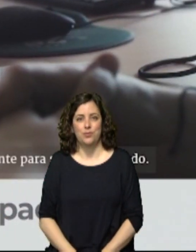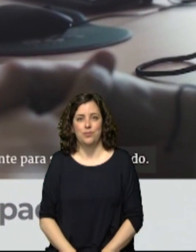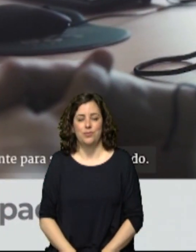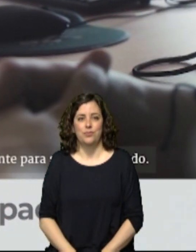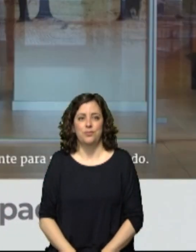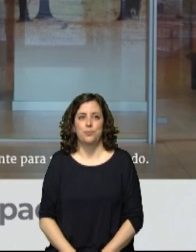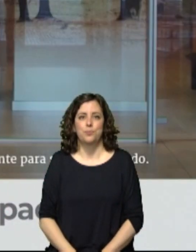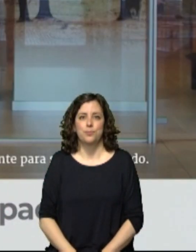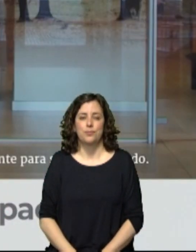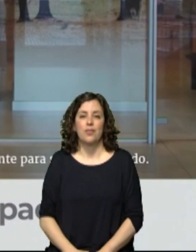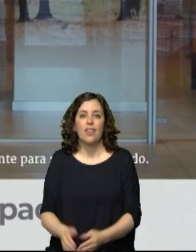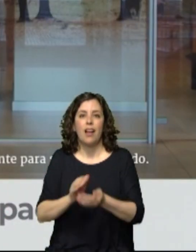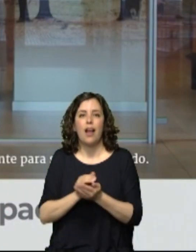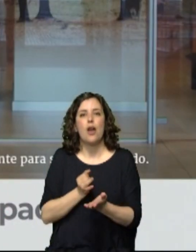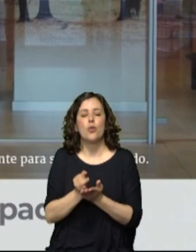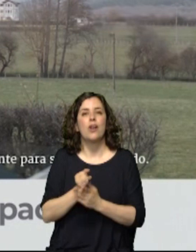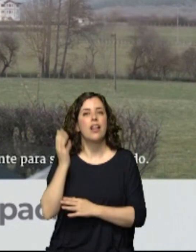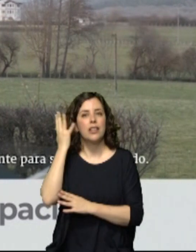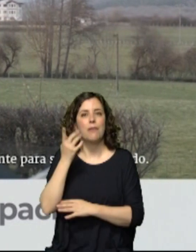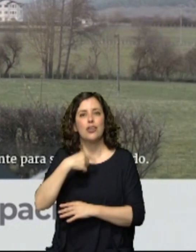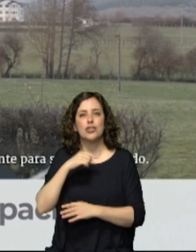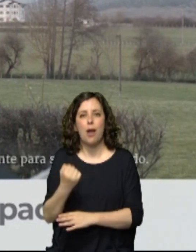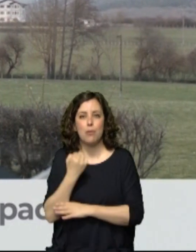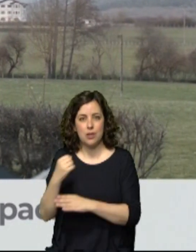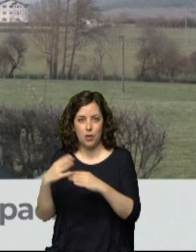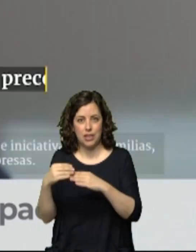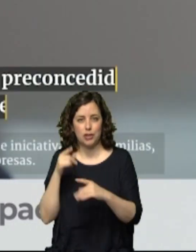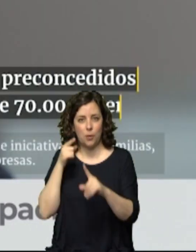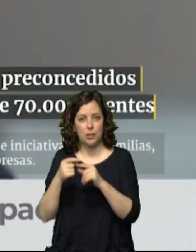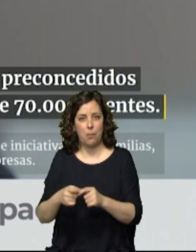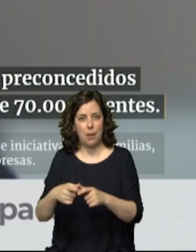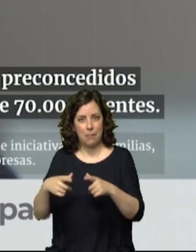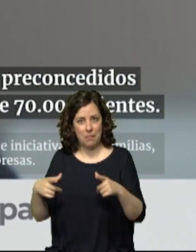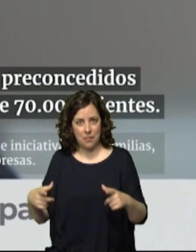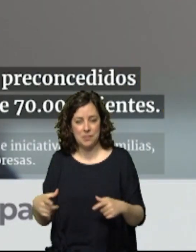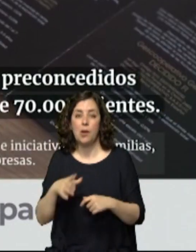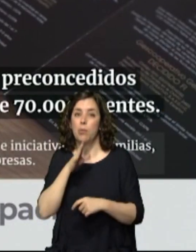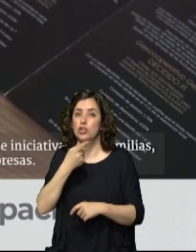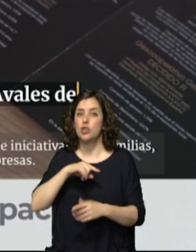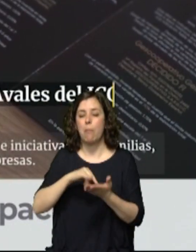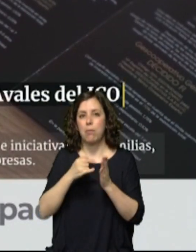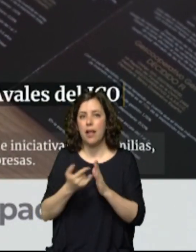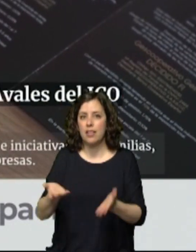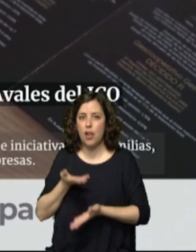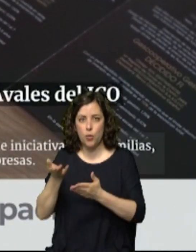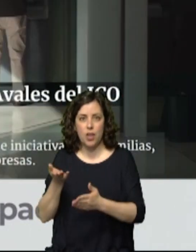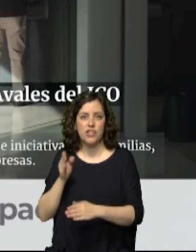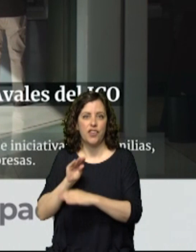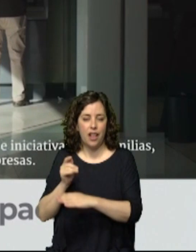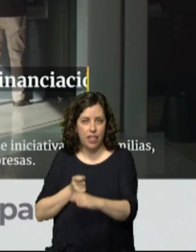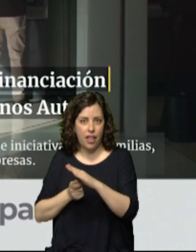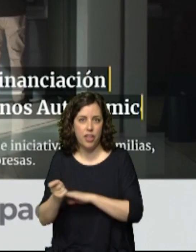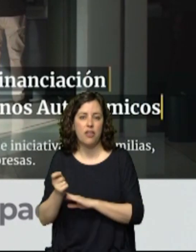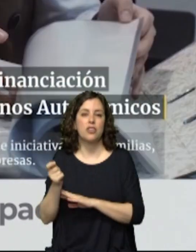En Caja Rural de Navarra apoyamos a nuestra gente para seguir creciendo. Por eso lanzamos un plan de ayudas, financiación e iniciativas